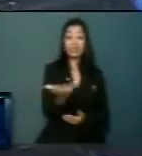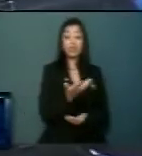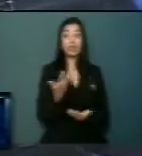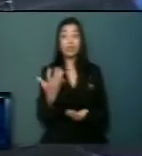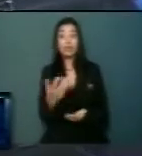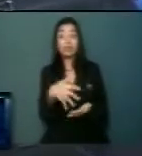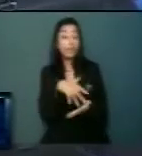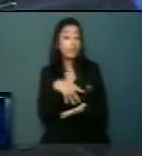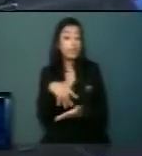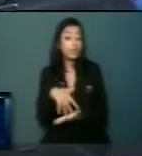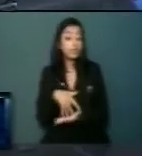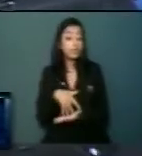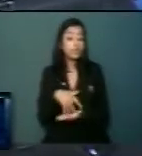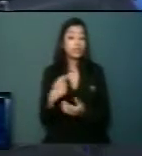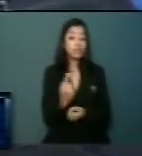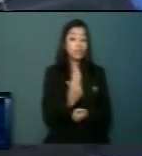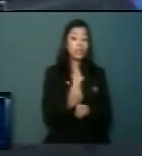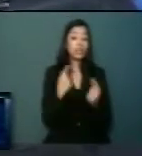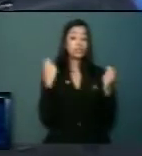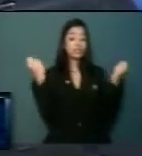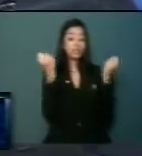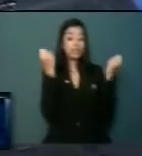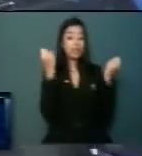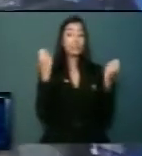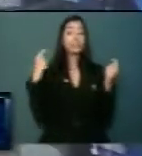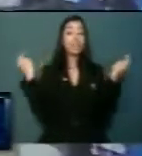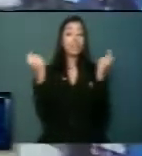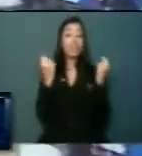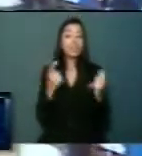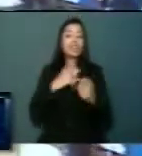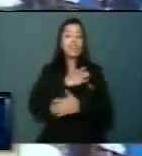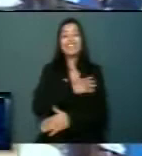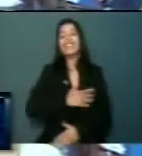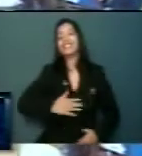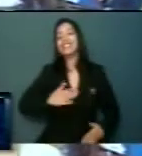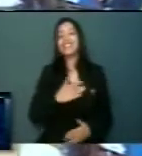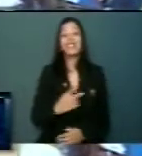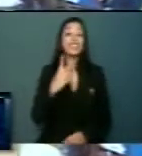nos reunimos a celebrar con regocijo dos siglos de impresionantes cambios.